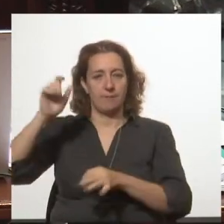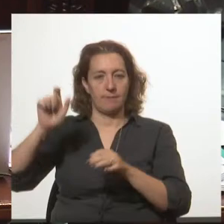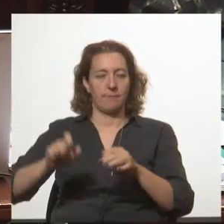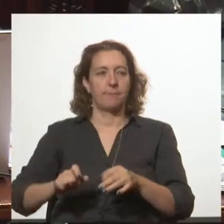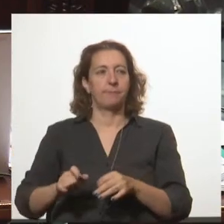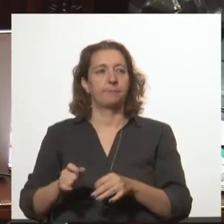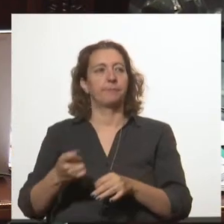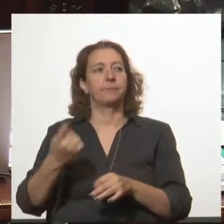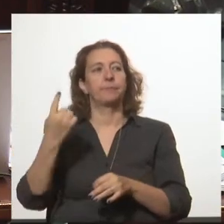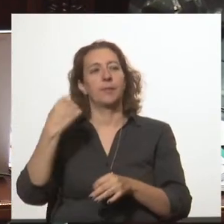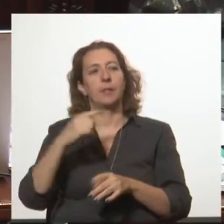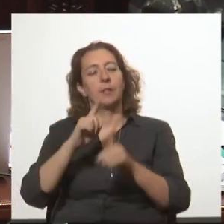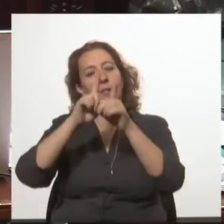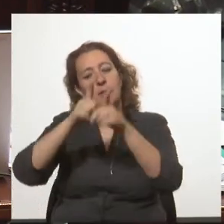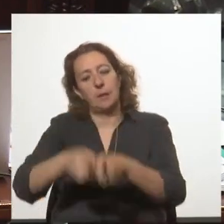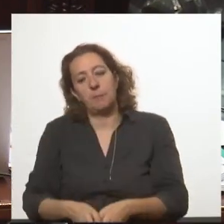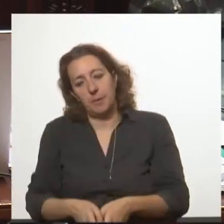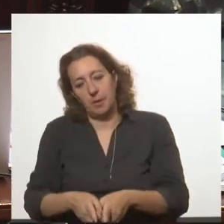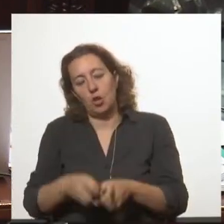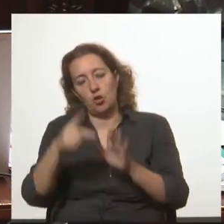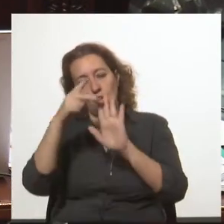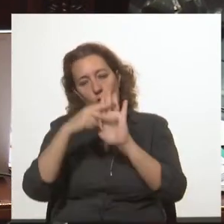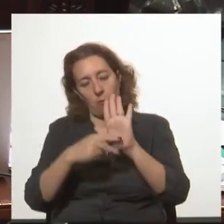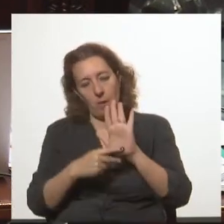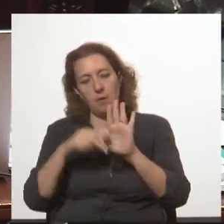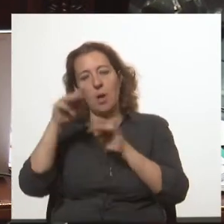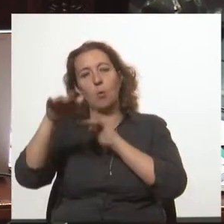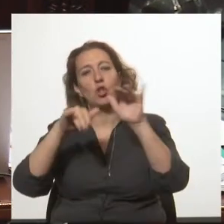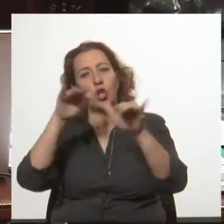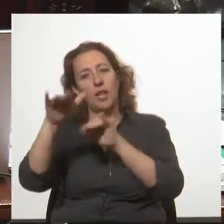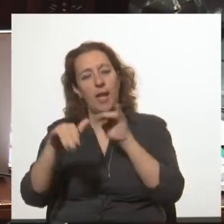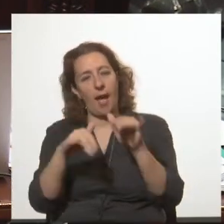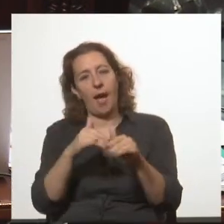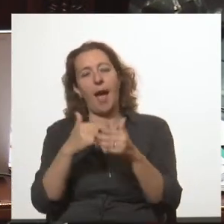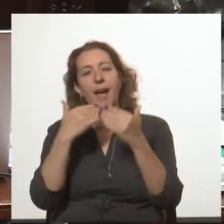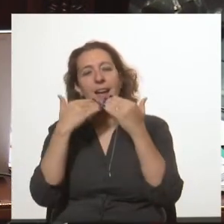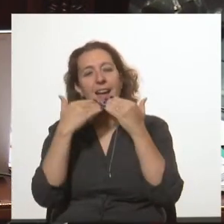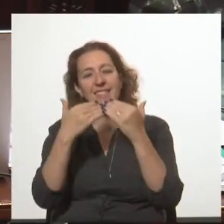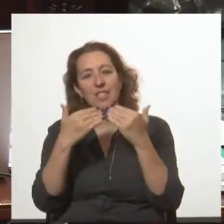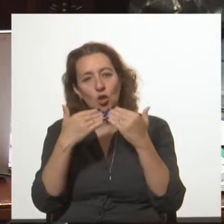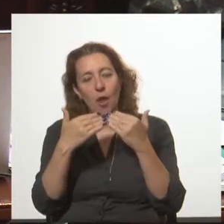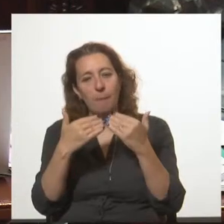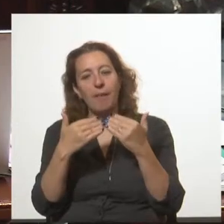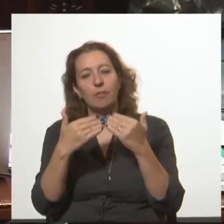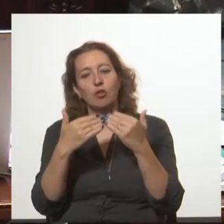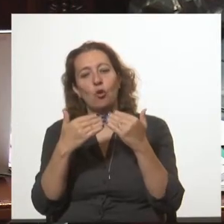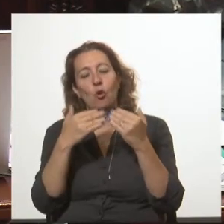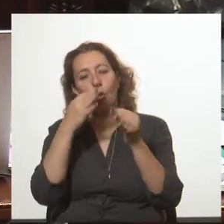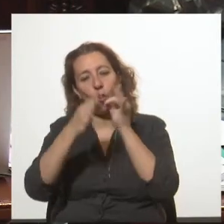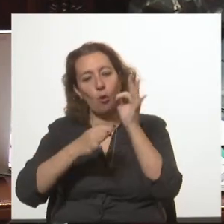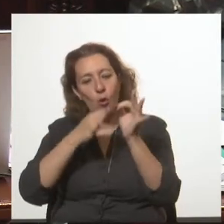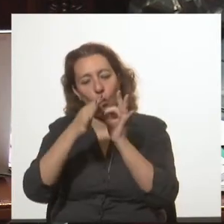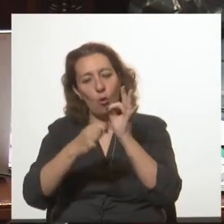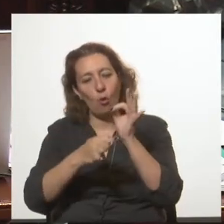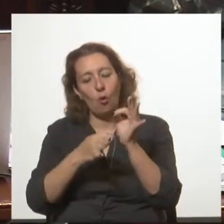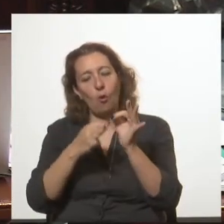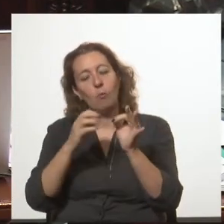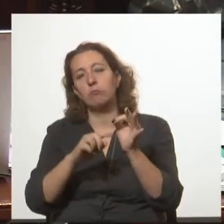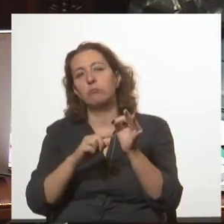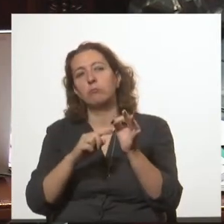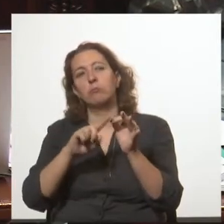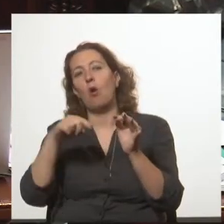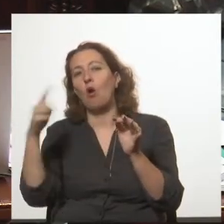normas de auditoría y aseguramiento establecidas por otras